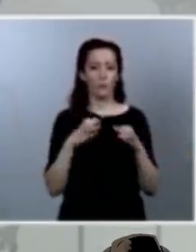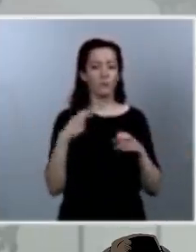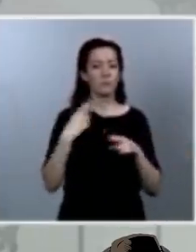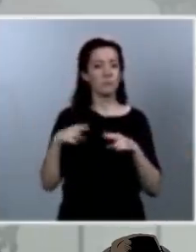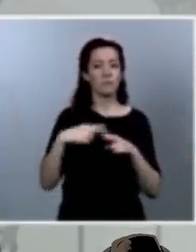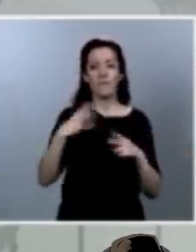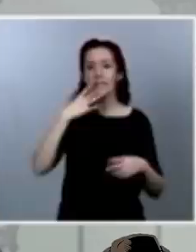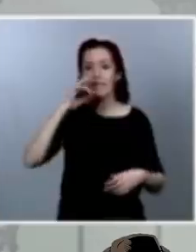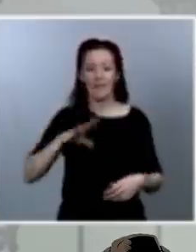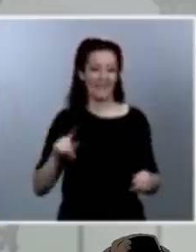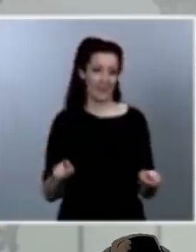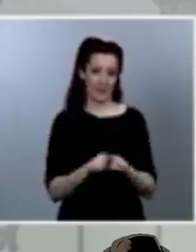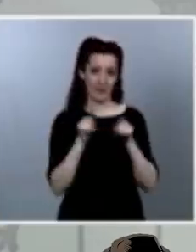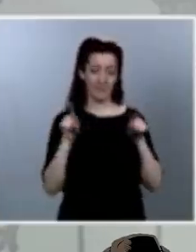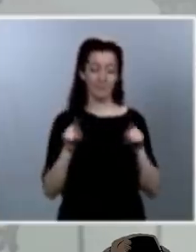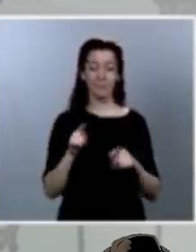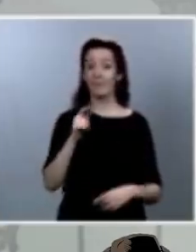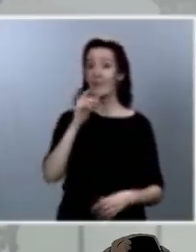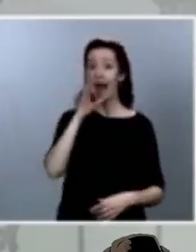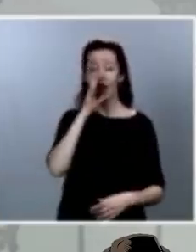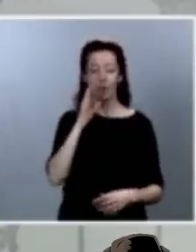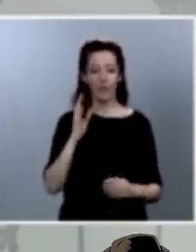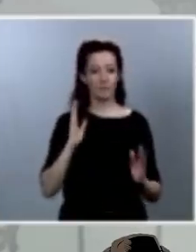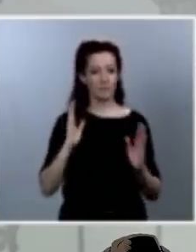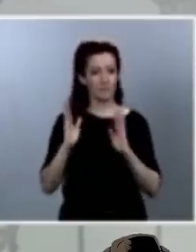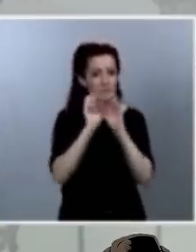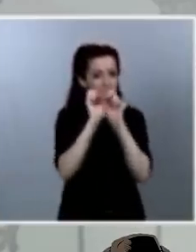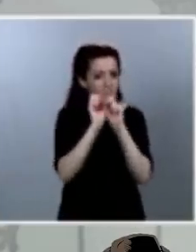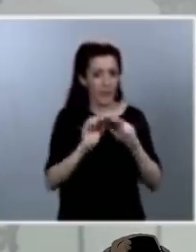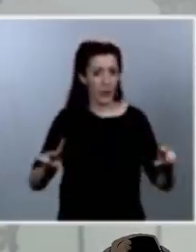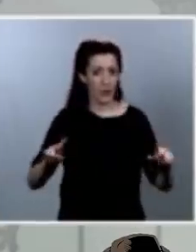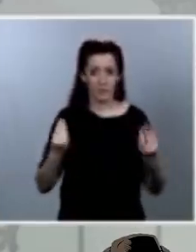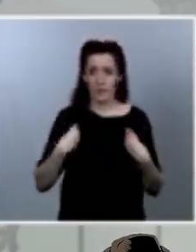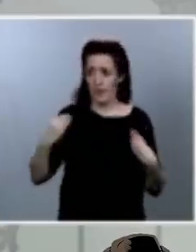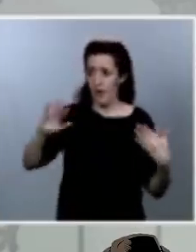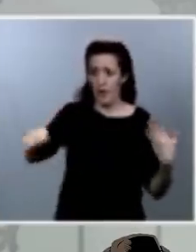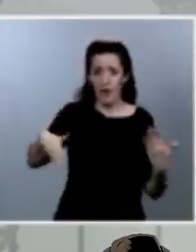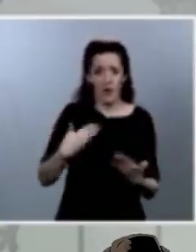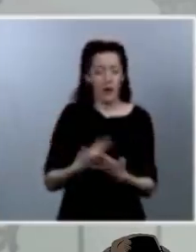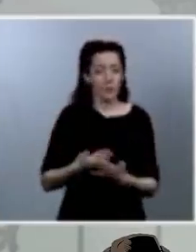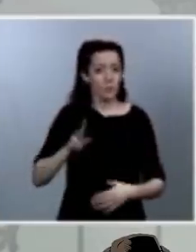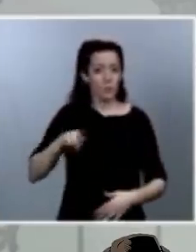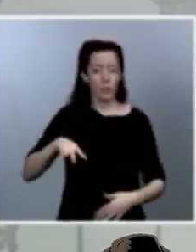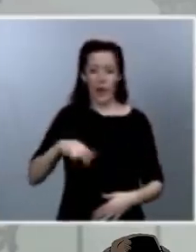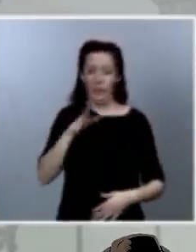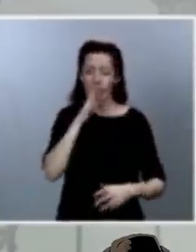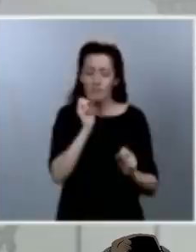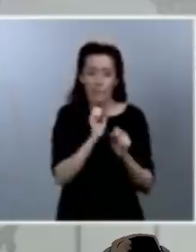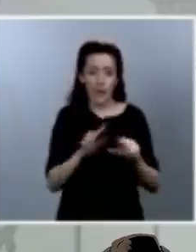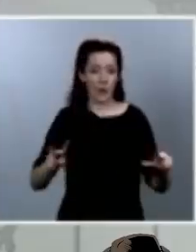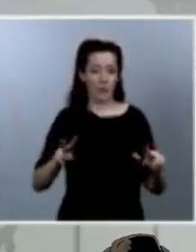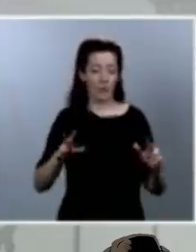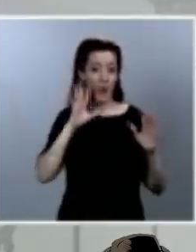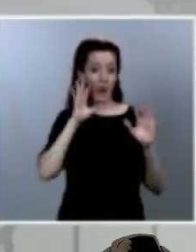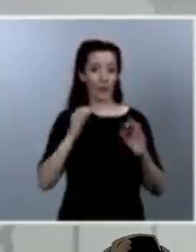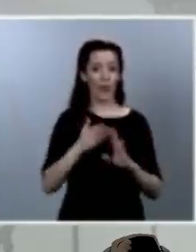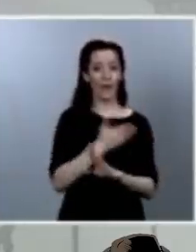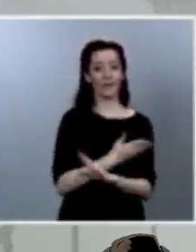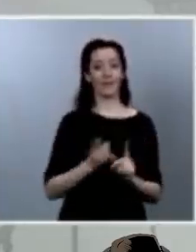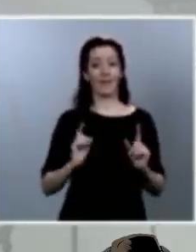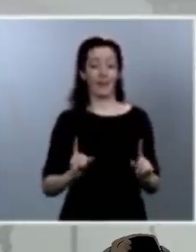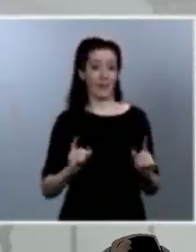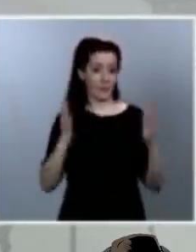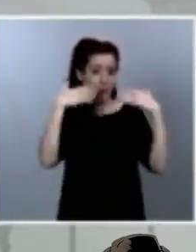atentar contra la convivencia y el pensamiento político socialista. Y te estoy